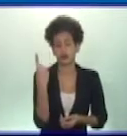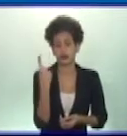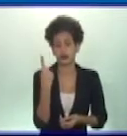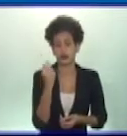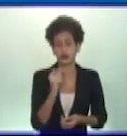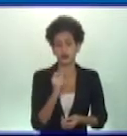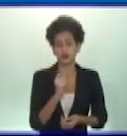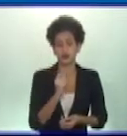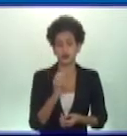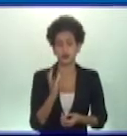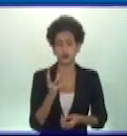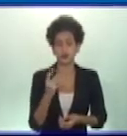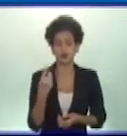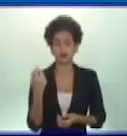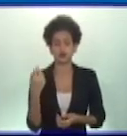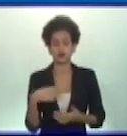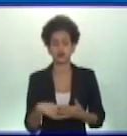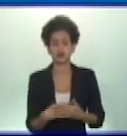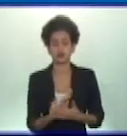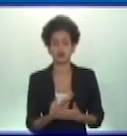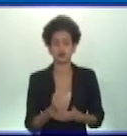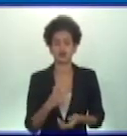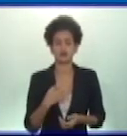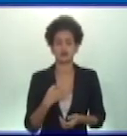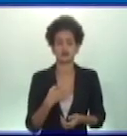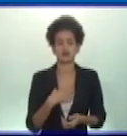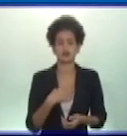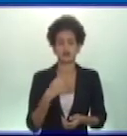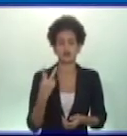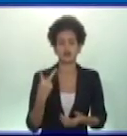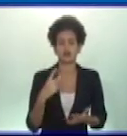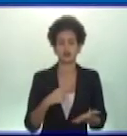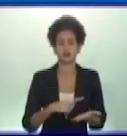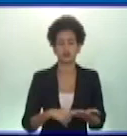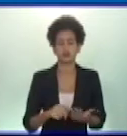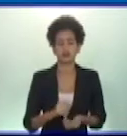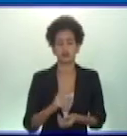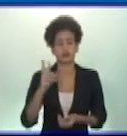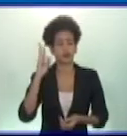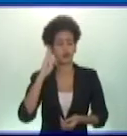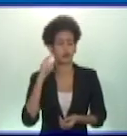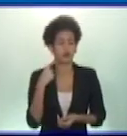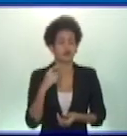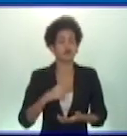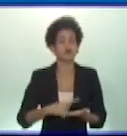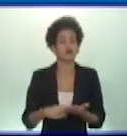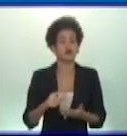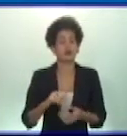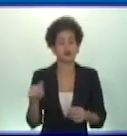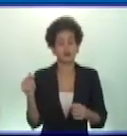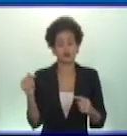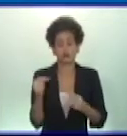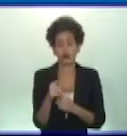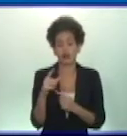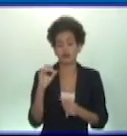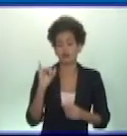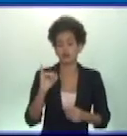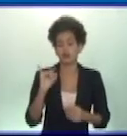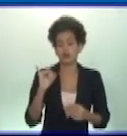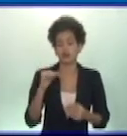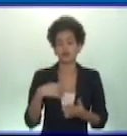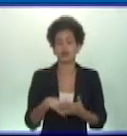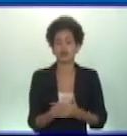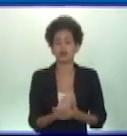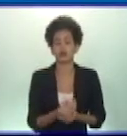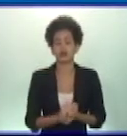2 semanas. 2 semanas lo convertimos a días. Recuerden que una semana es igual a 7 días. Por lo tanto, como vamos de una